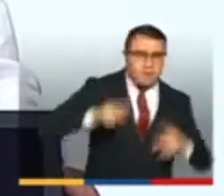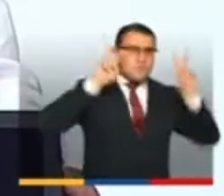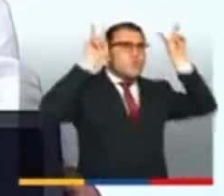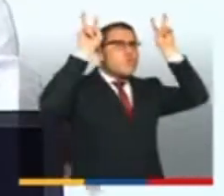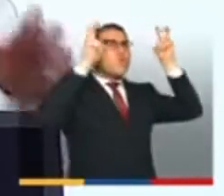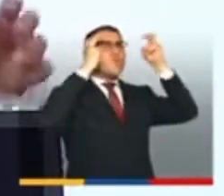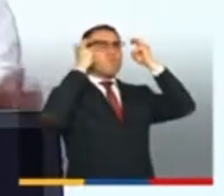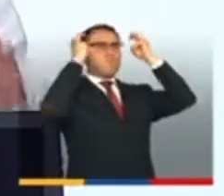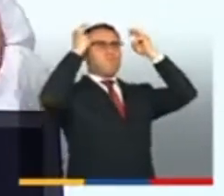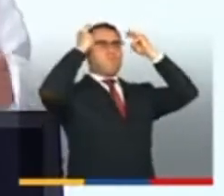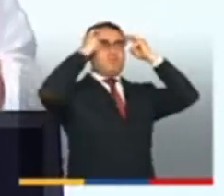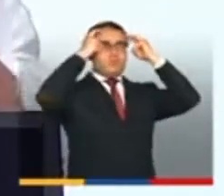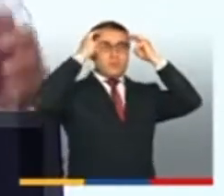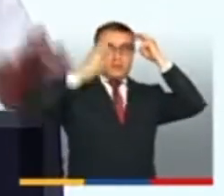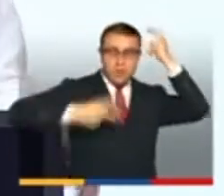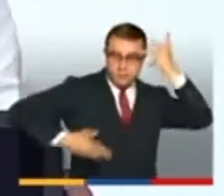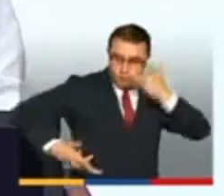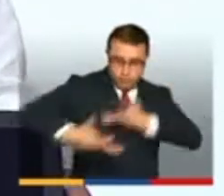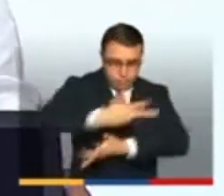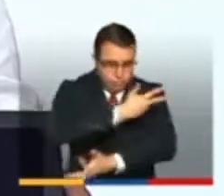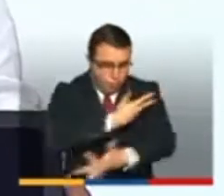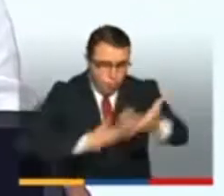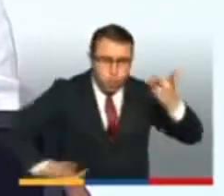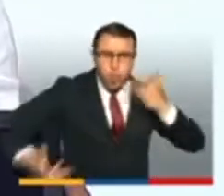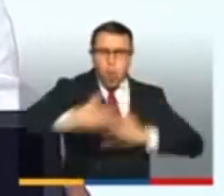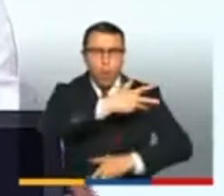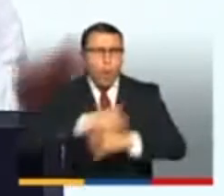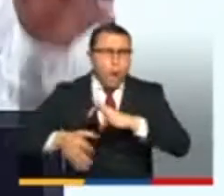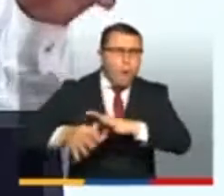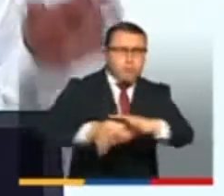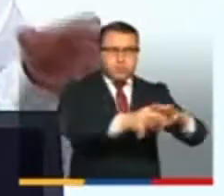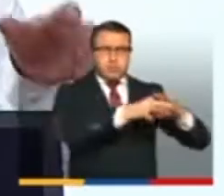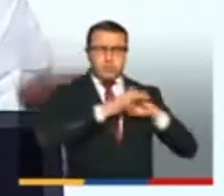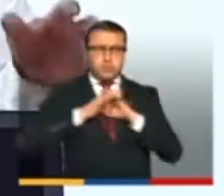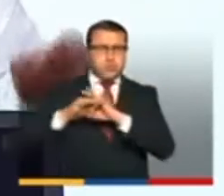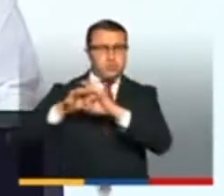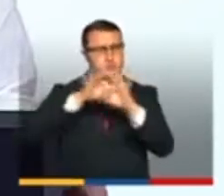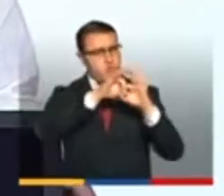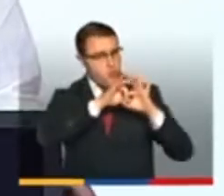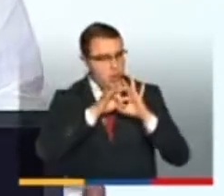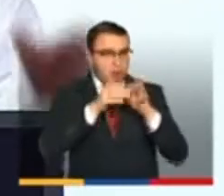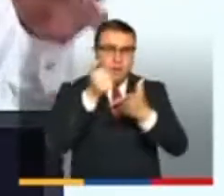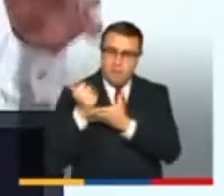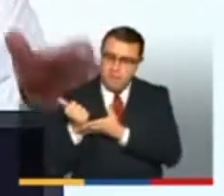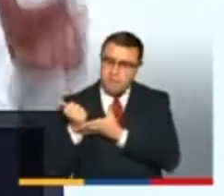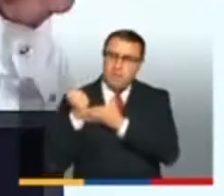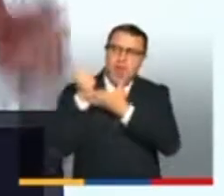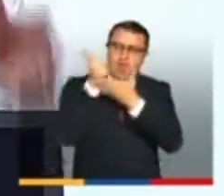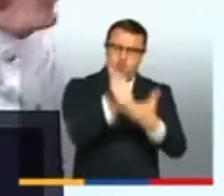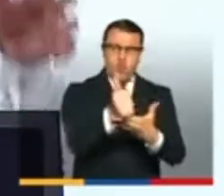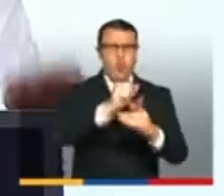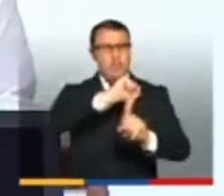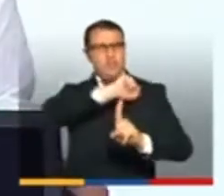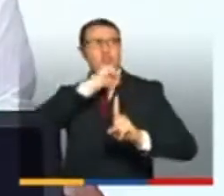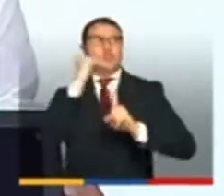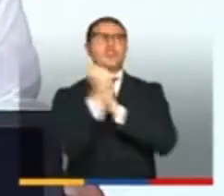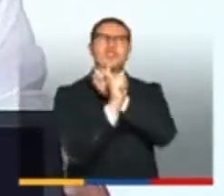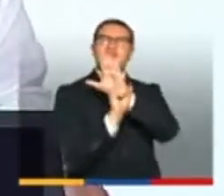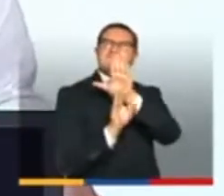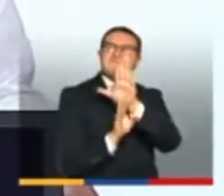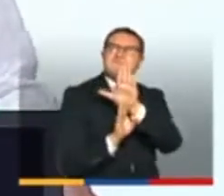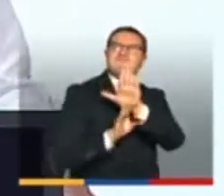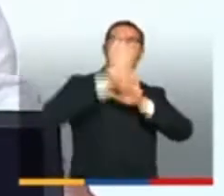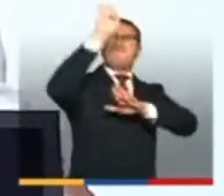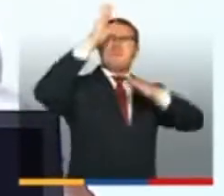puedan ser las palancas fundamentales para construir una sociedad próspera y